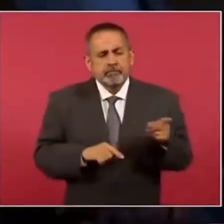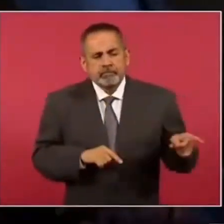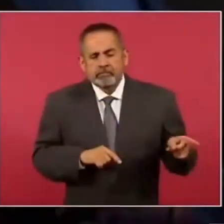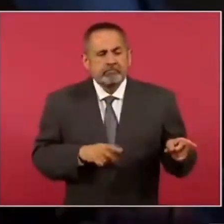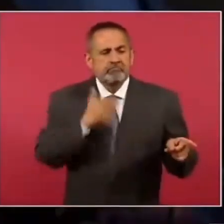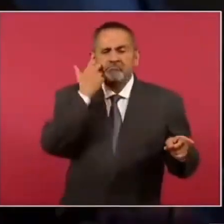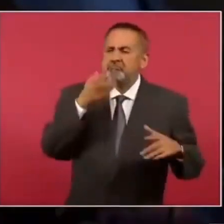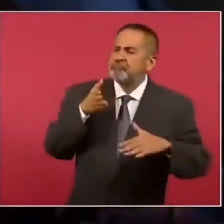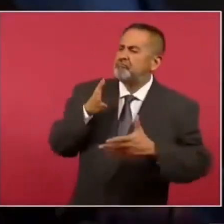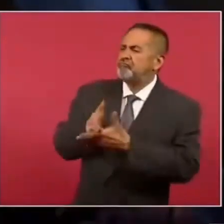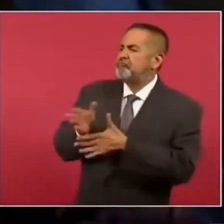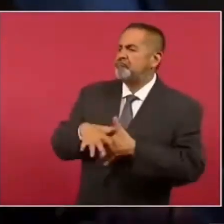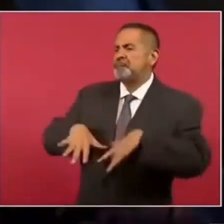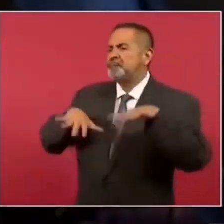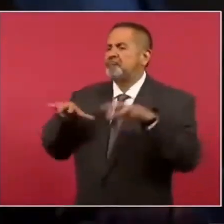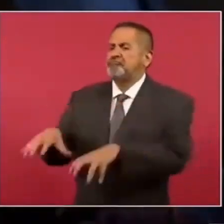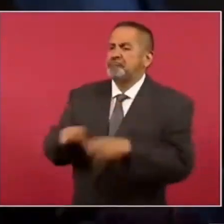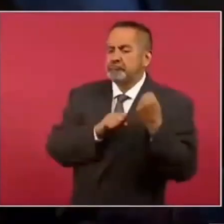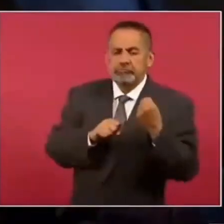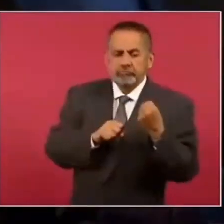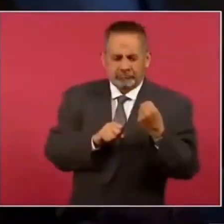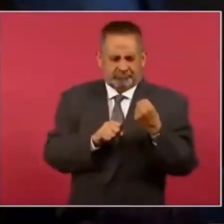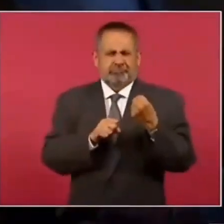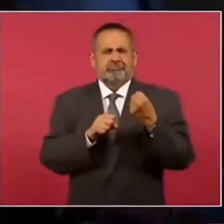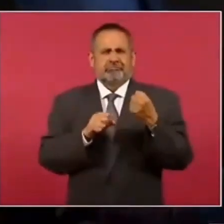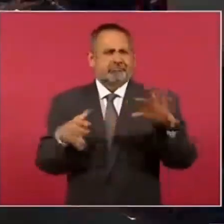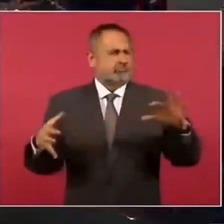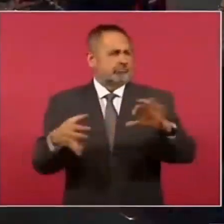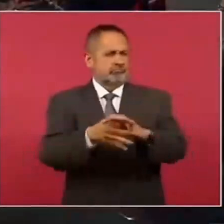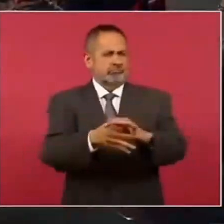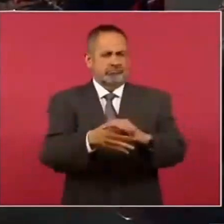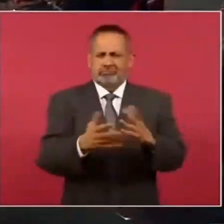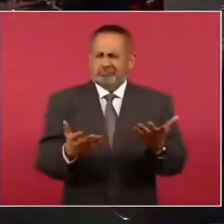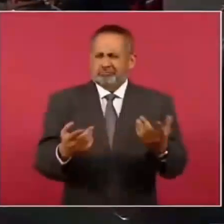de conquista a nuestro país. ¿Qué le hizo cambiar de opinión?